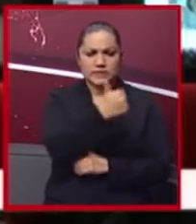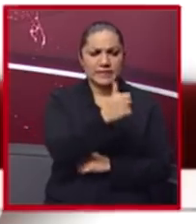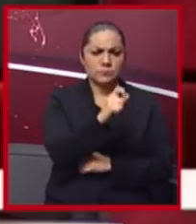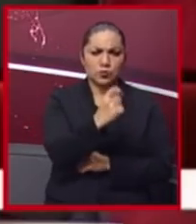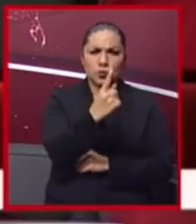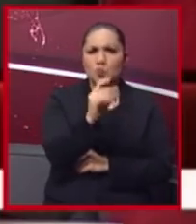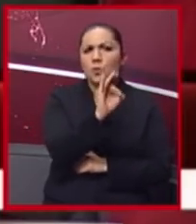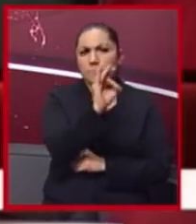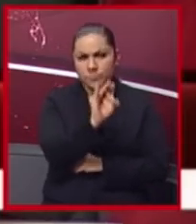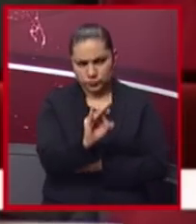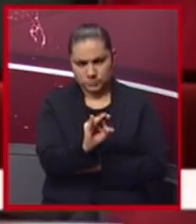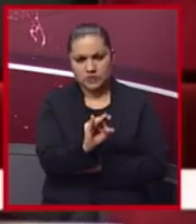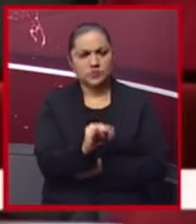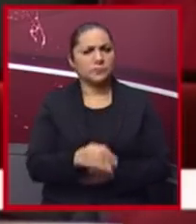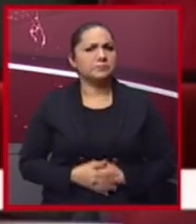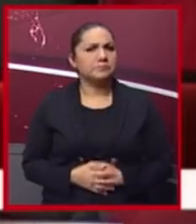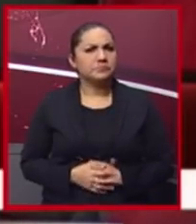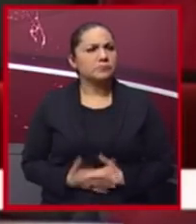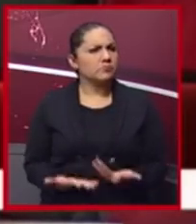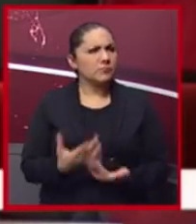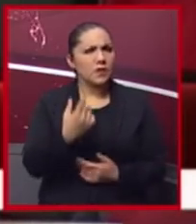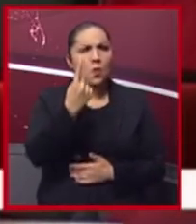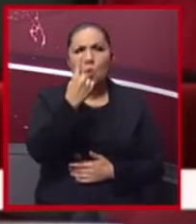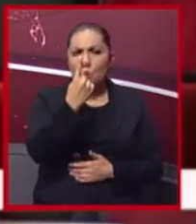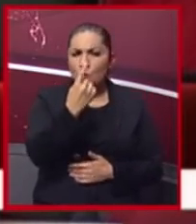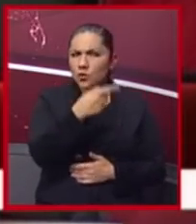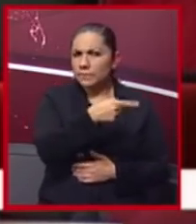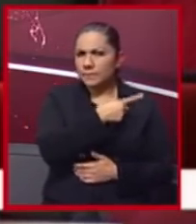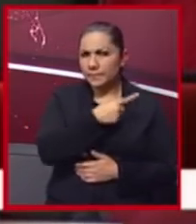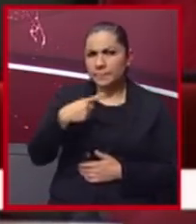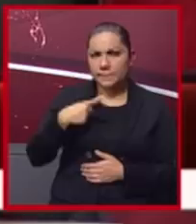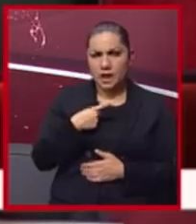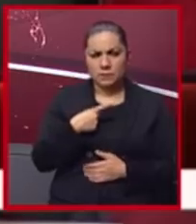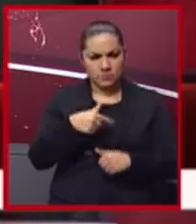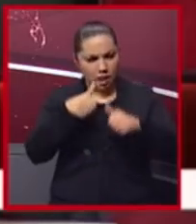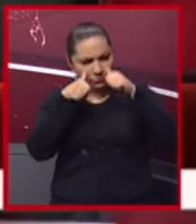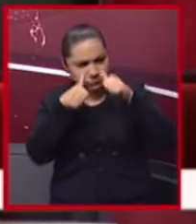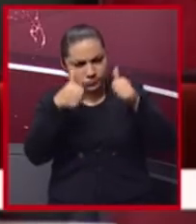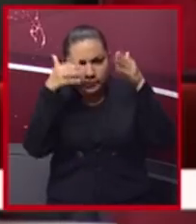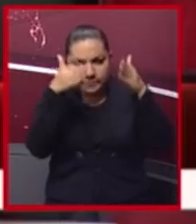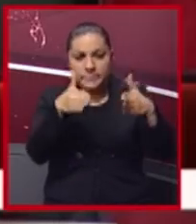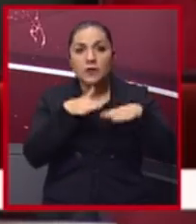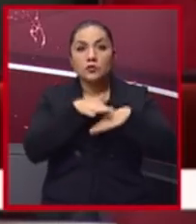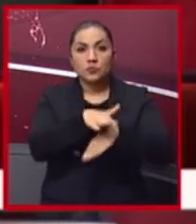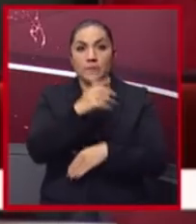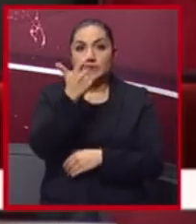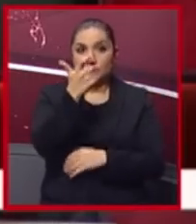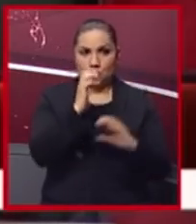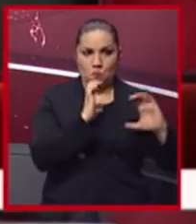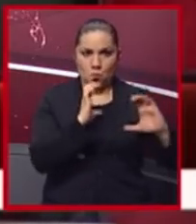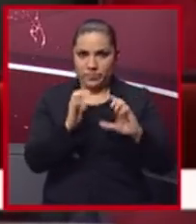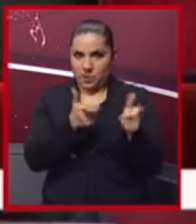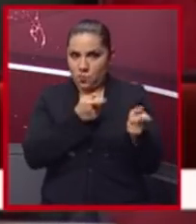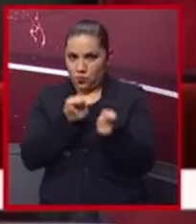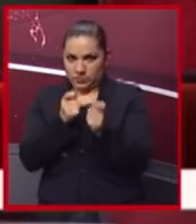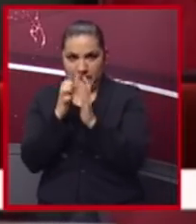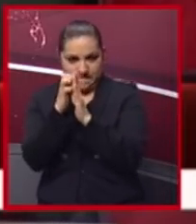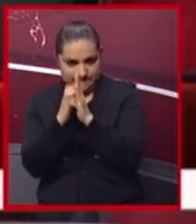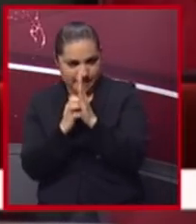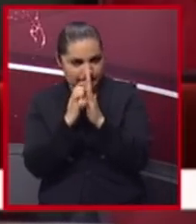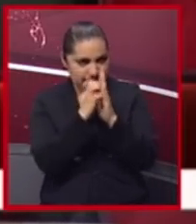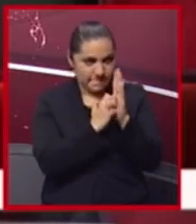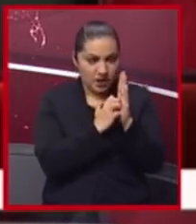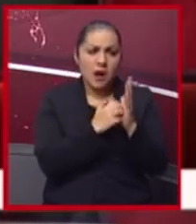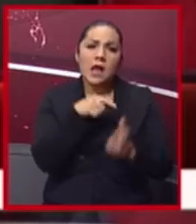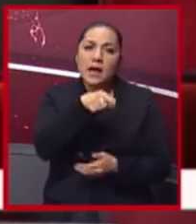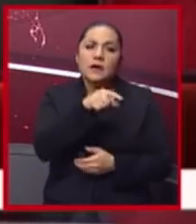6.1%. Hay una observación escrupulosa del principio de austeridad, base de la reorientación del gasto hacia programas con un